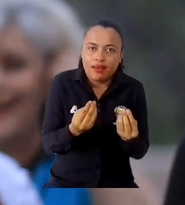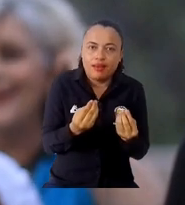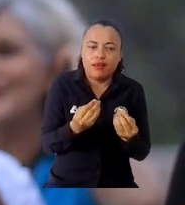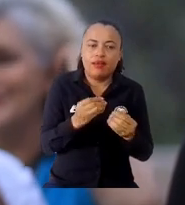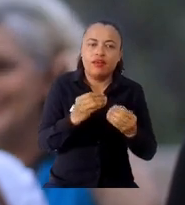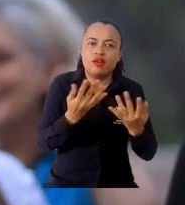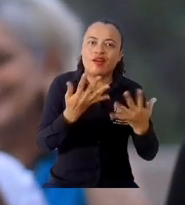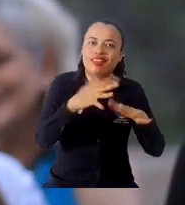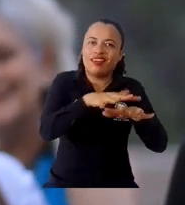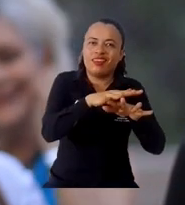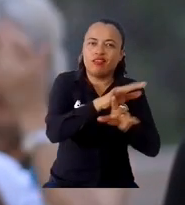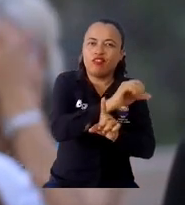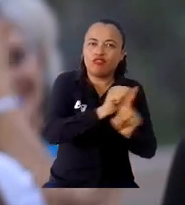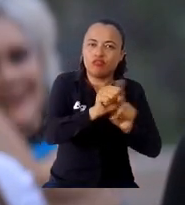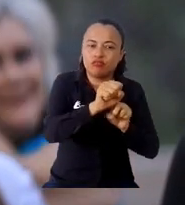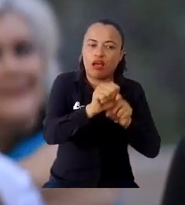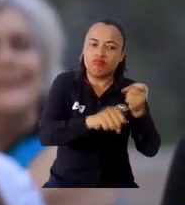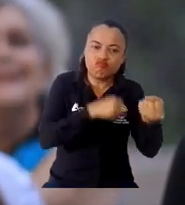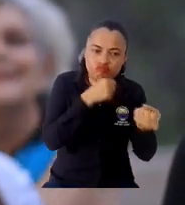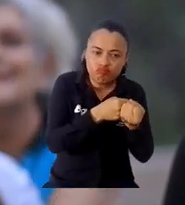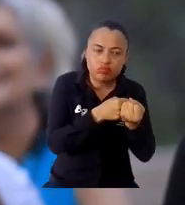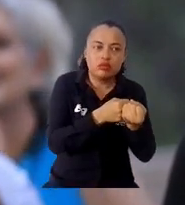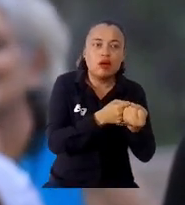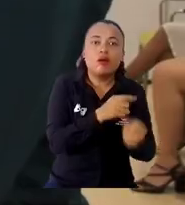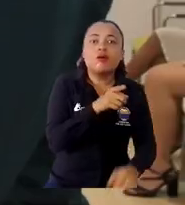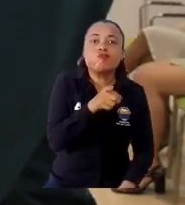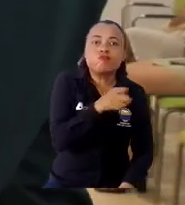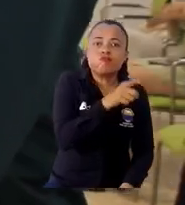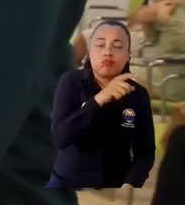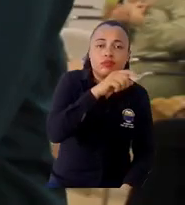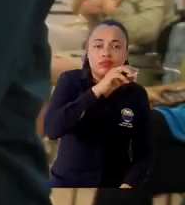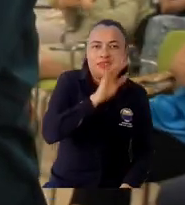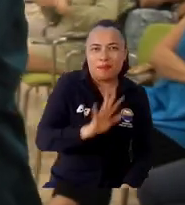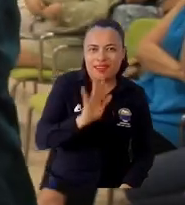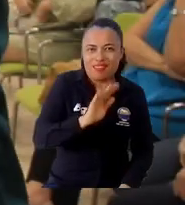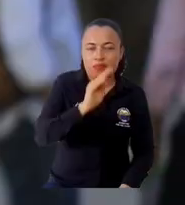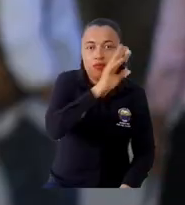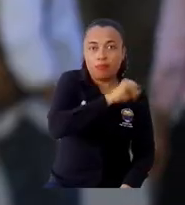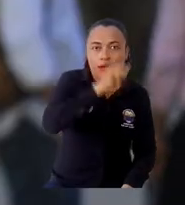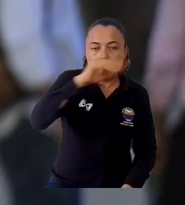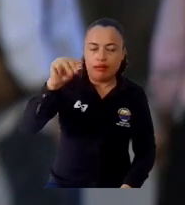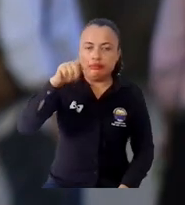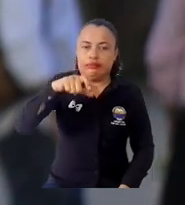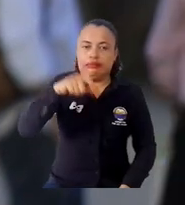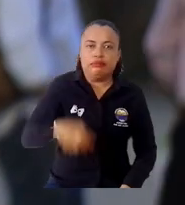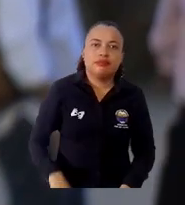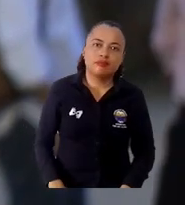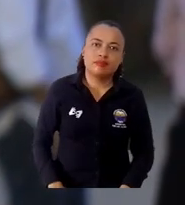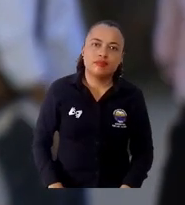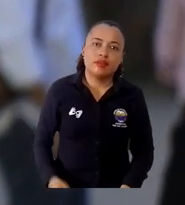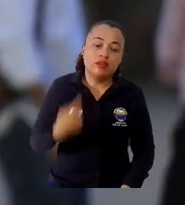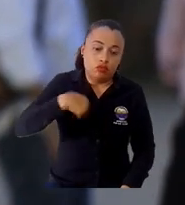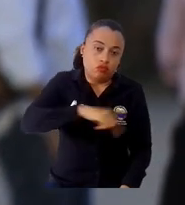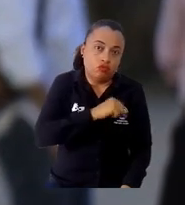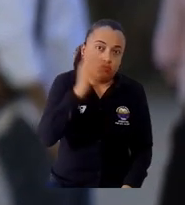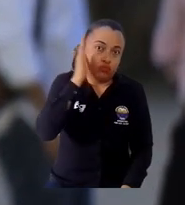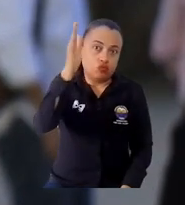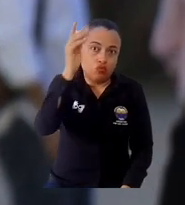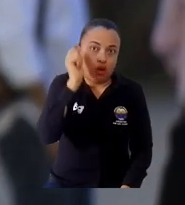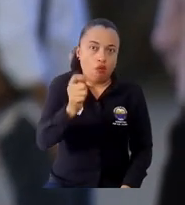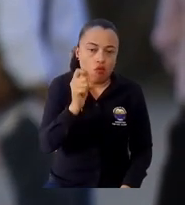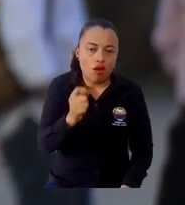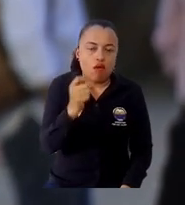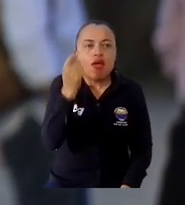tejido social que tanto necesita el departamento del Magdalena. Es para nosotros como futuros abogados importante